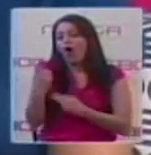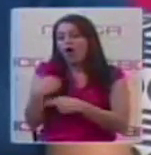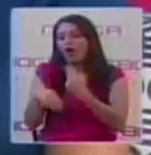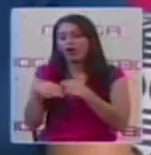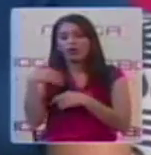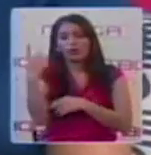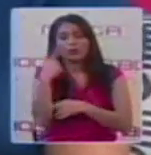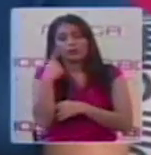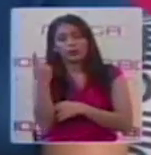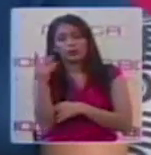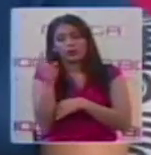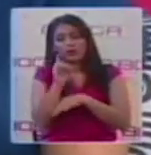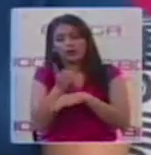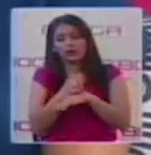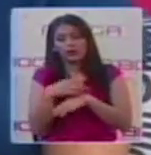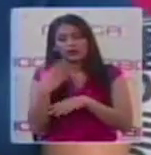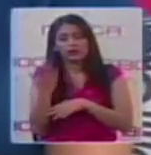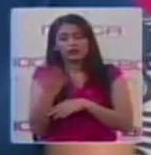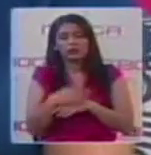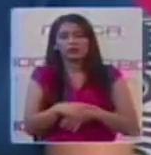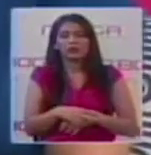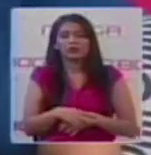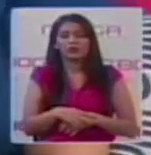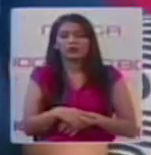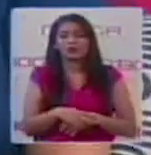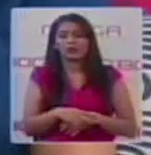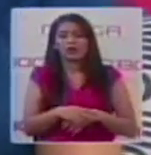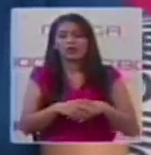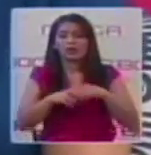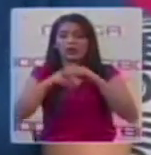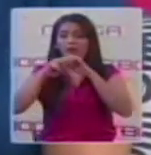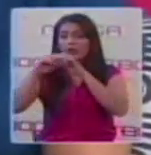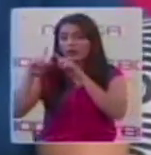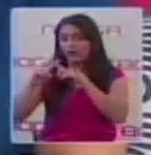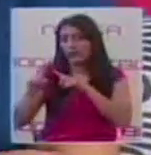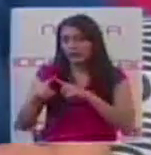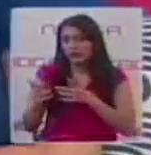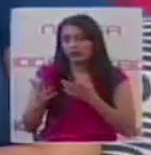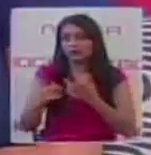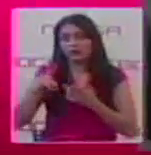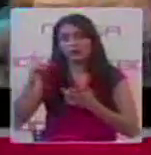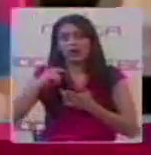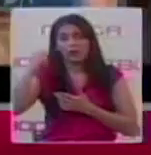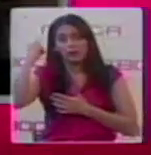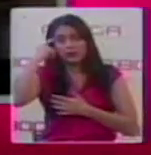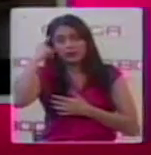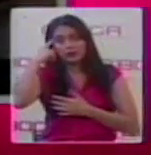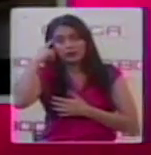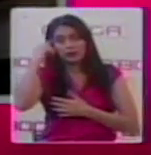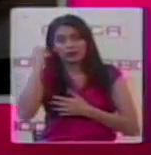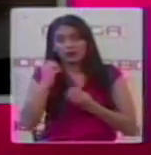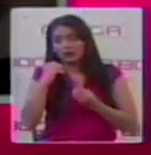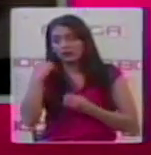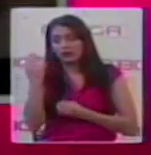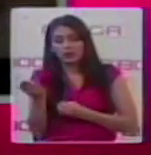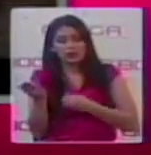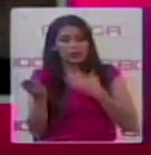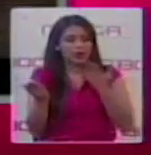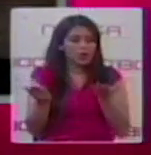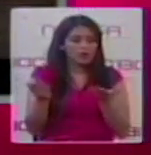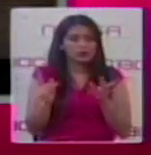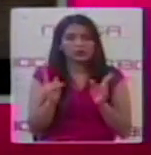director, el hecho de que habían varias variables, que si teníamos que ver más marketing, que si teníamos que producir un poco